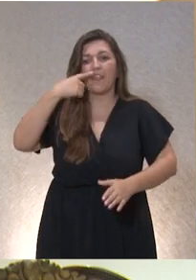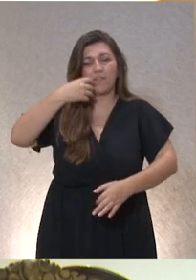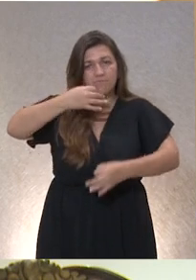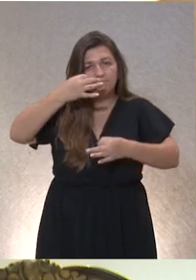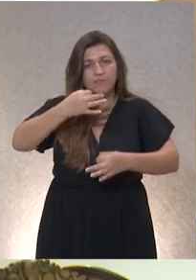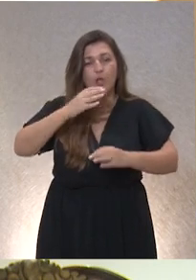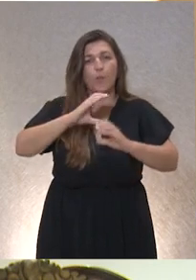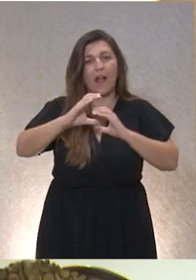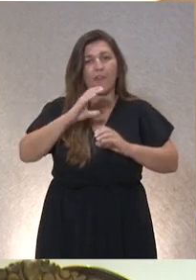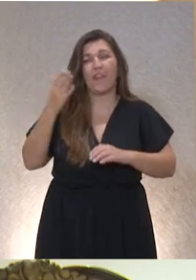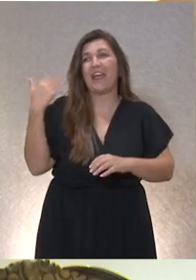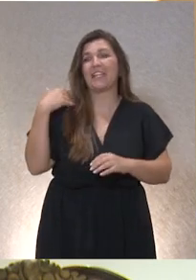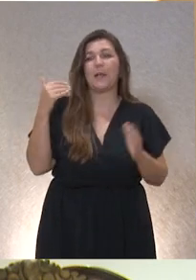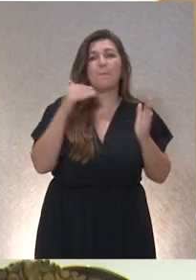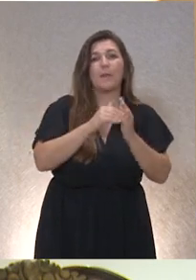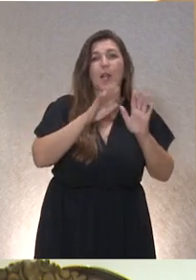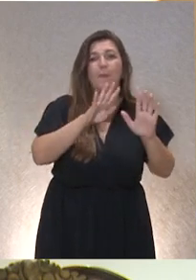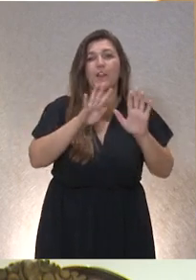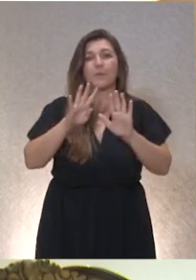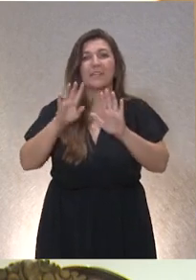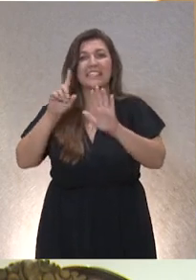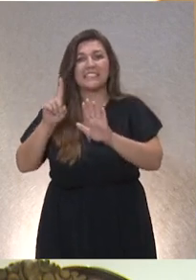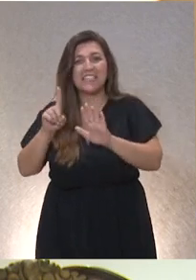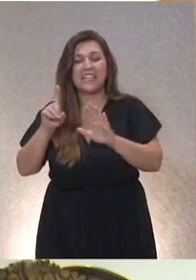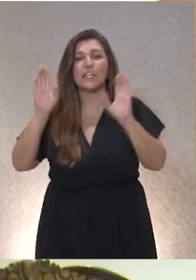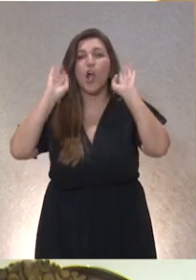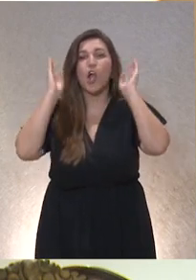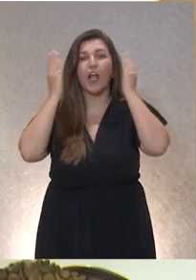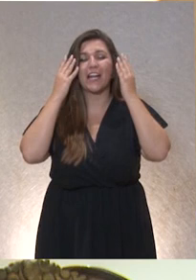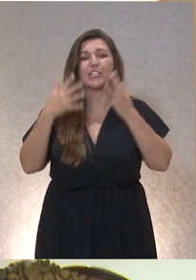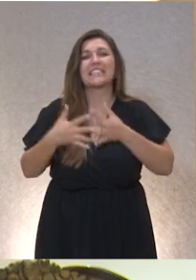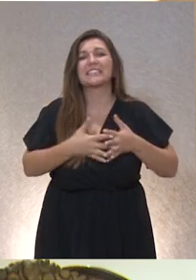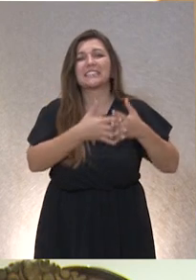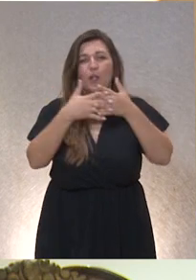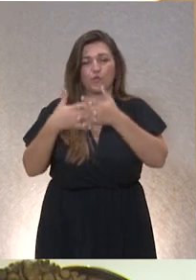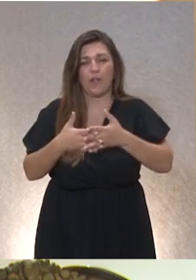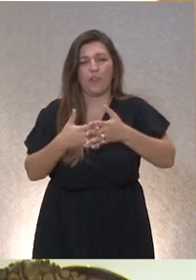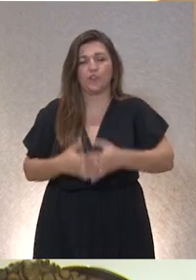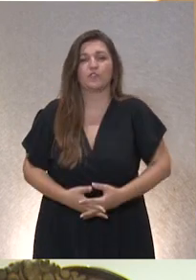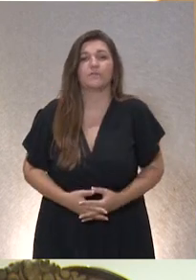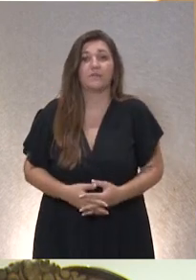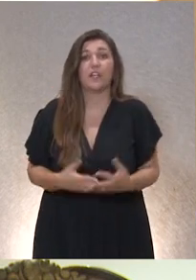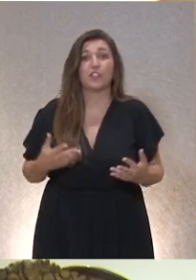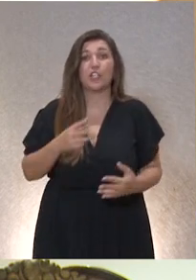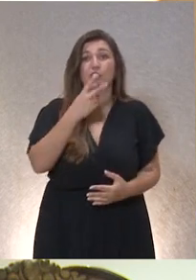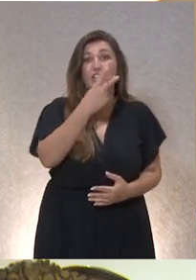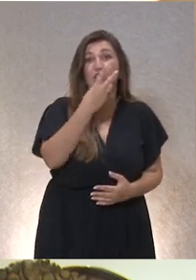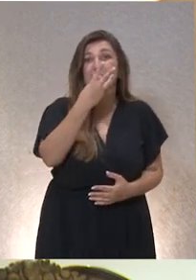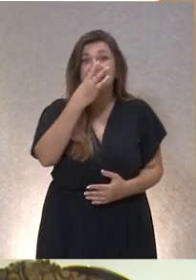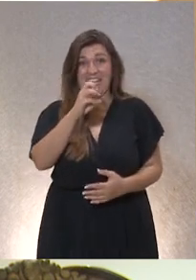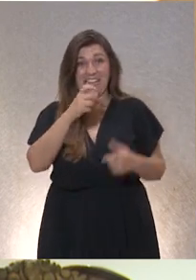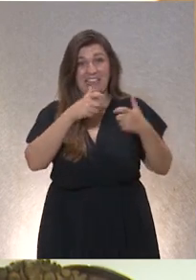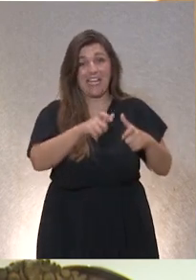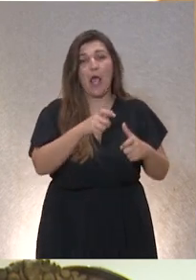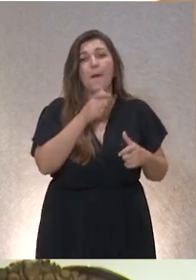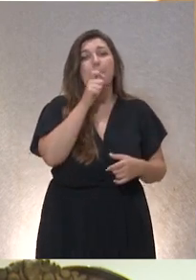de 1996 en el congreso de los Estados Unidos Esa esa sección 230 unas